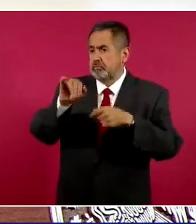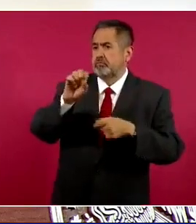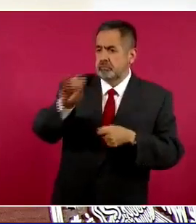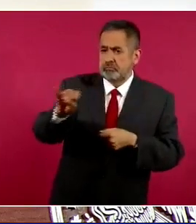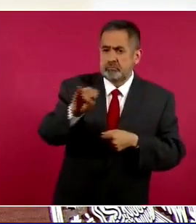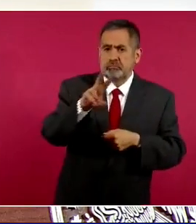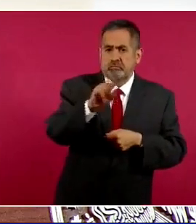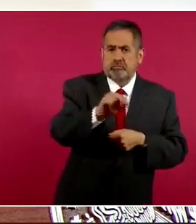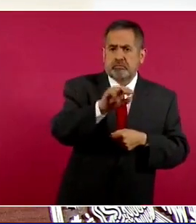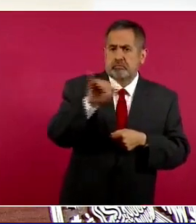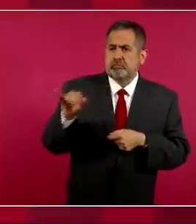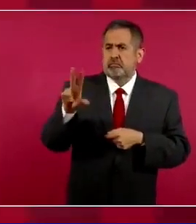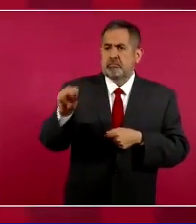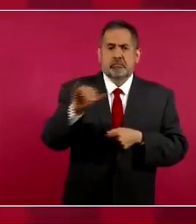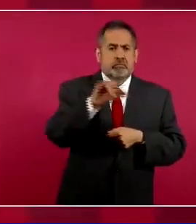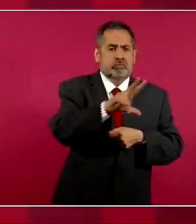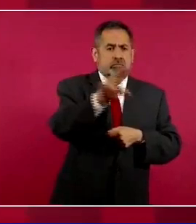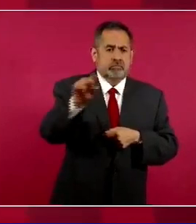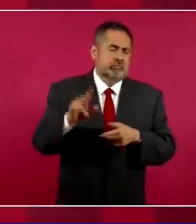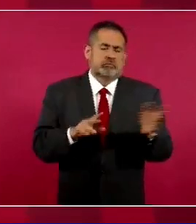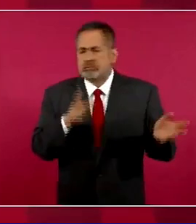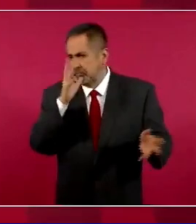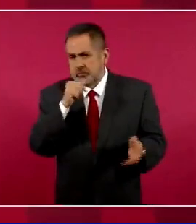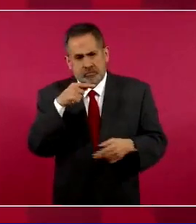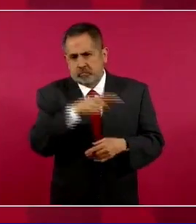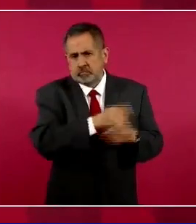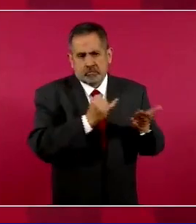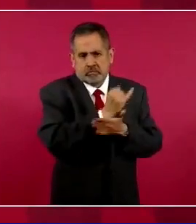y ellos iban a decidir